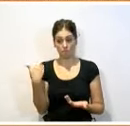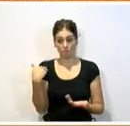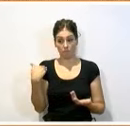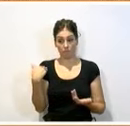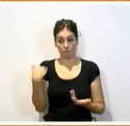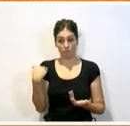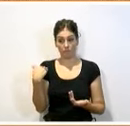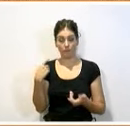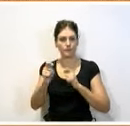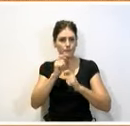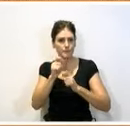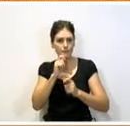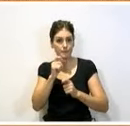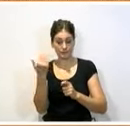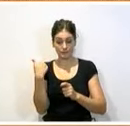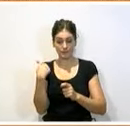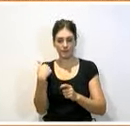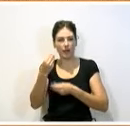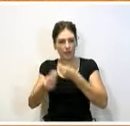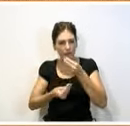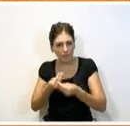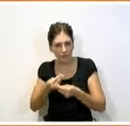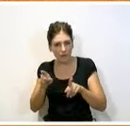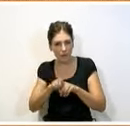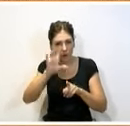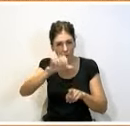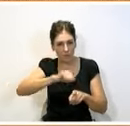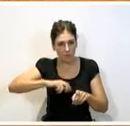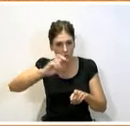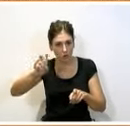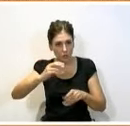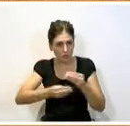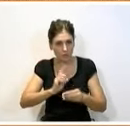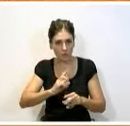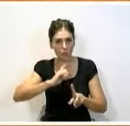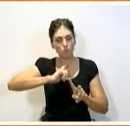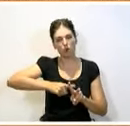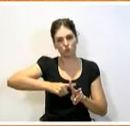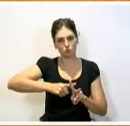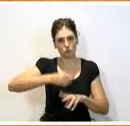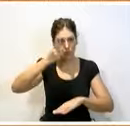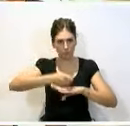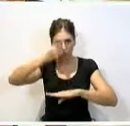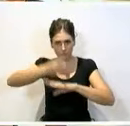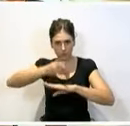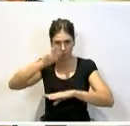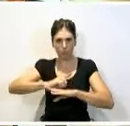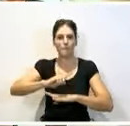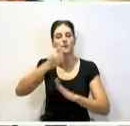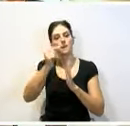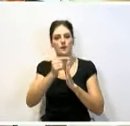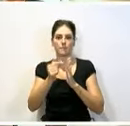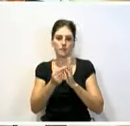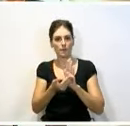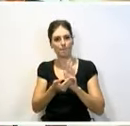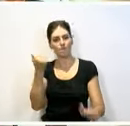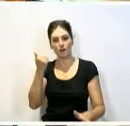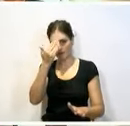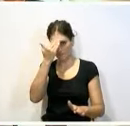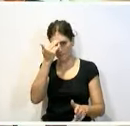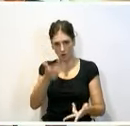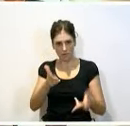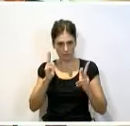día que no iban a hacer ustedes lo que han hecho en otras comunidades autónomas, donde Vox se lo ha exigido, que ha sido como primera medida derogar las leyes de